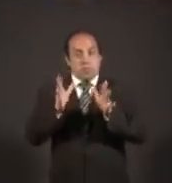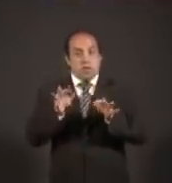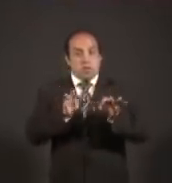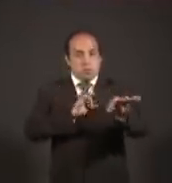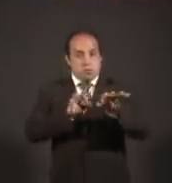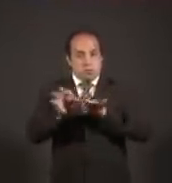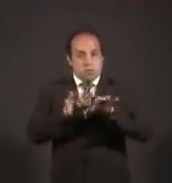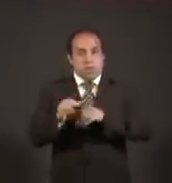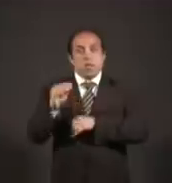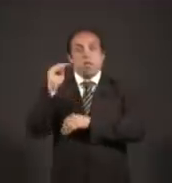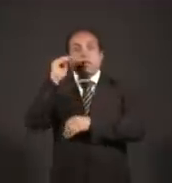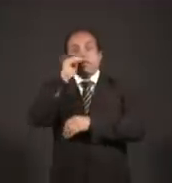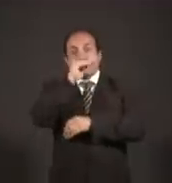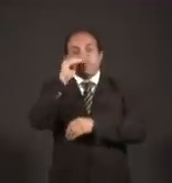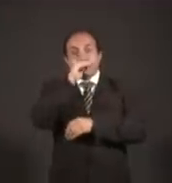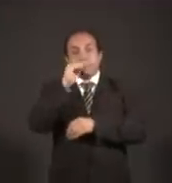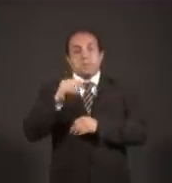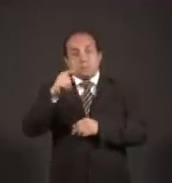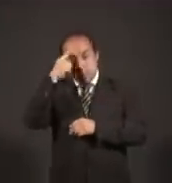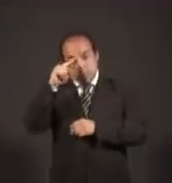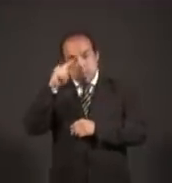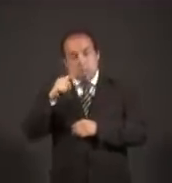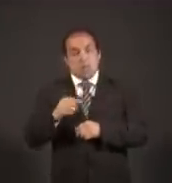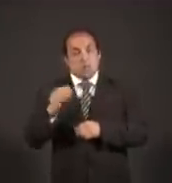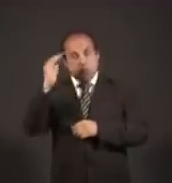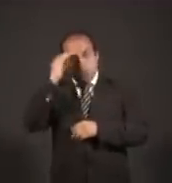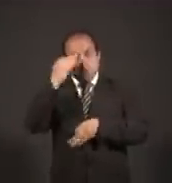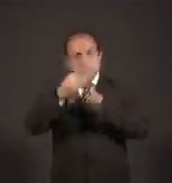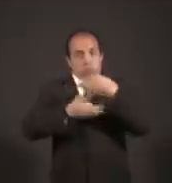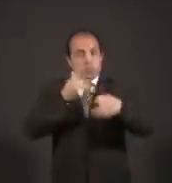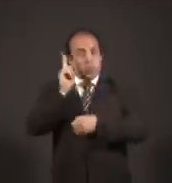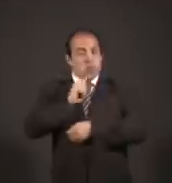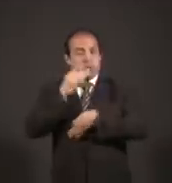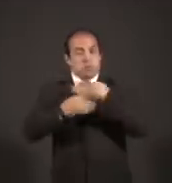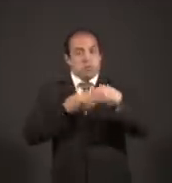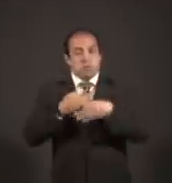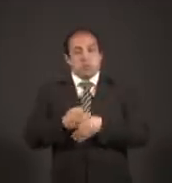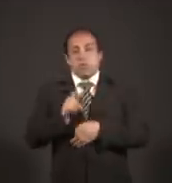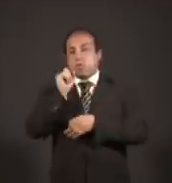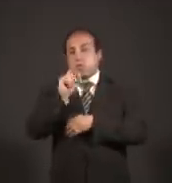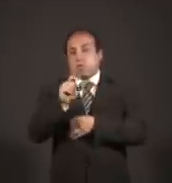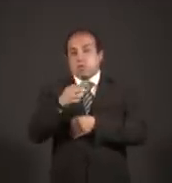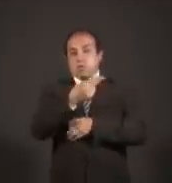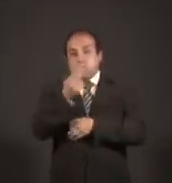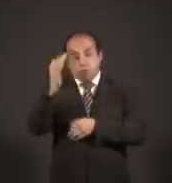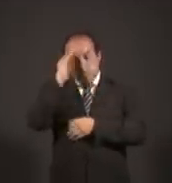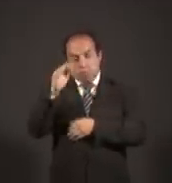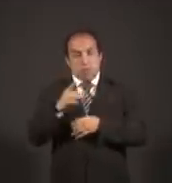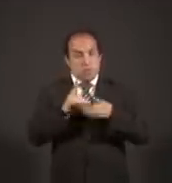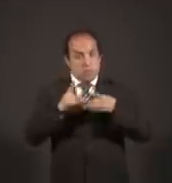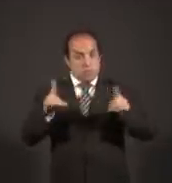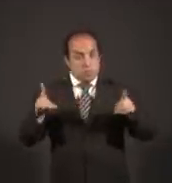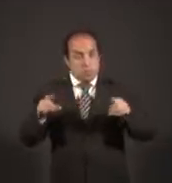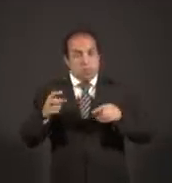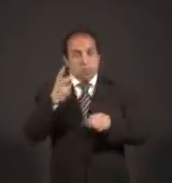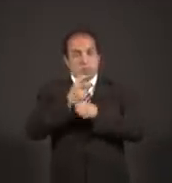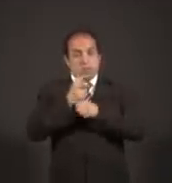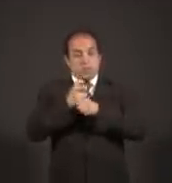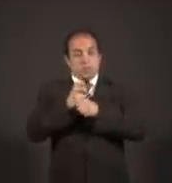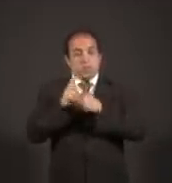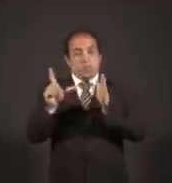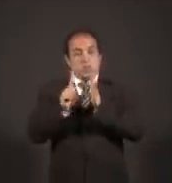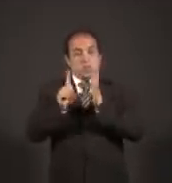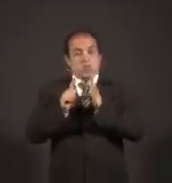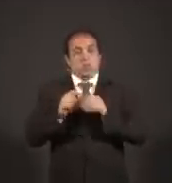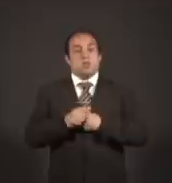será gratuita para el conocimiento de todas y todos. Al mismo tiempo, como ustedes saben, estamos desarrollando la segunda línea de cablebús en